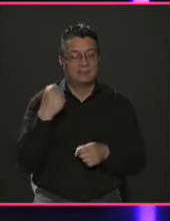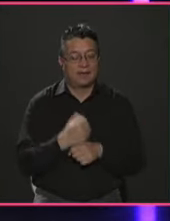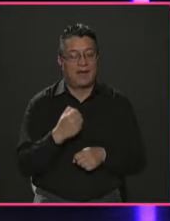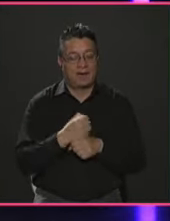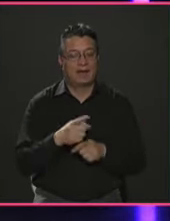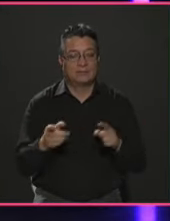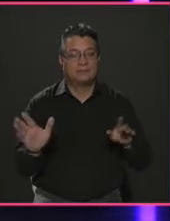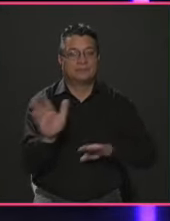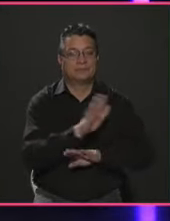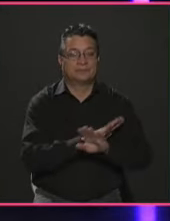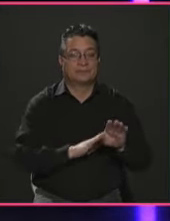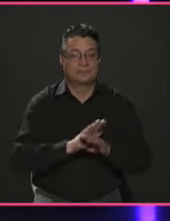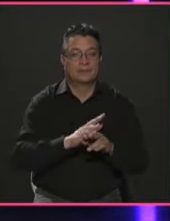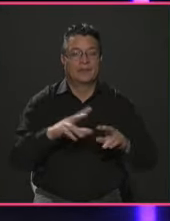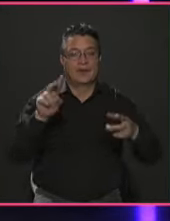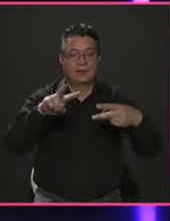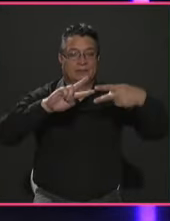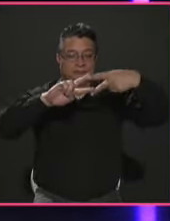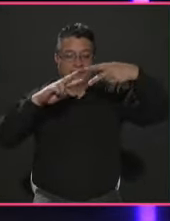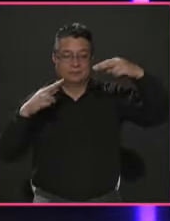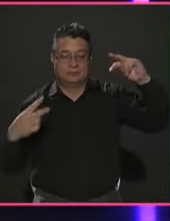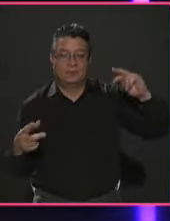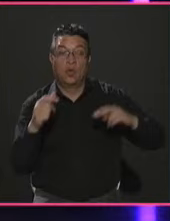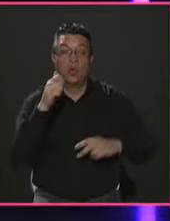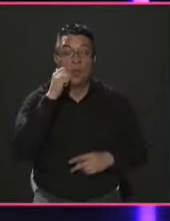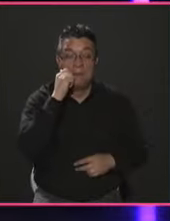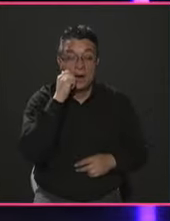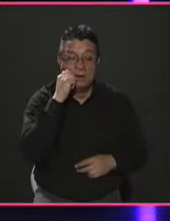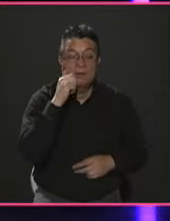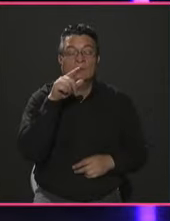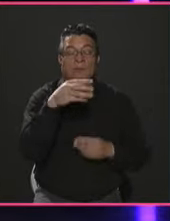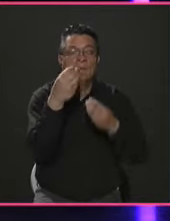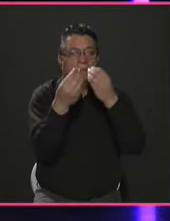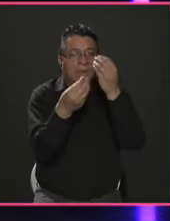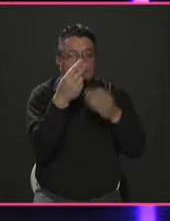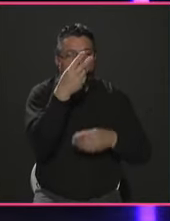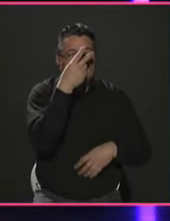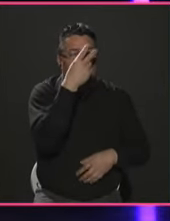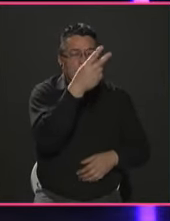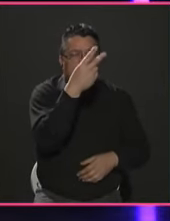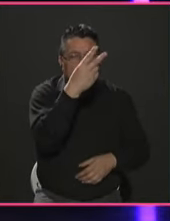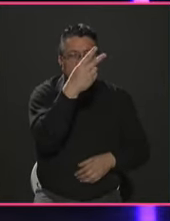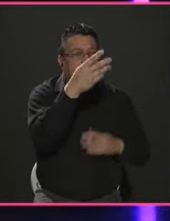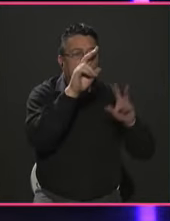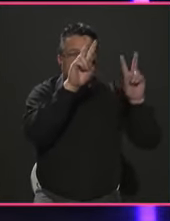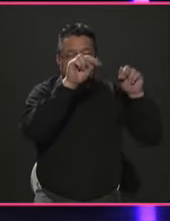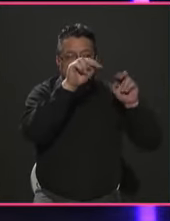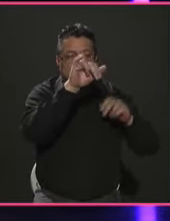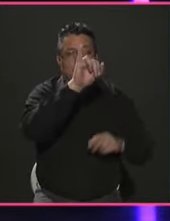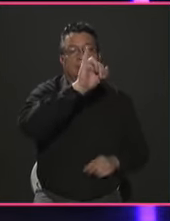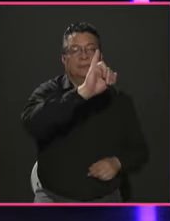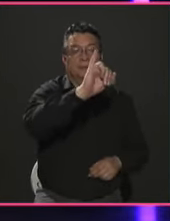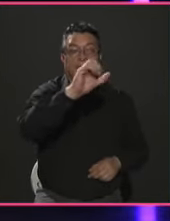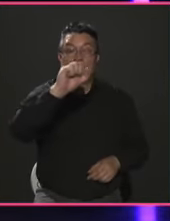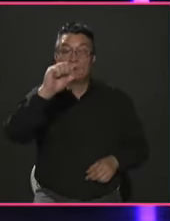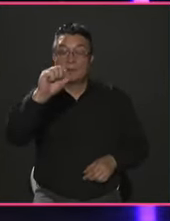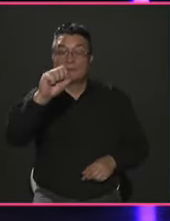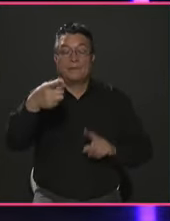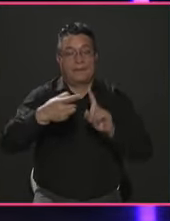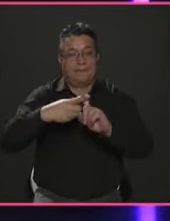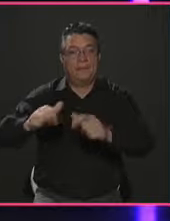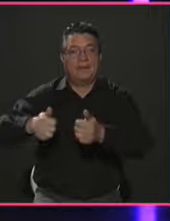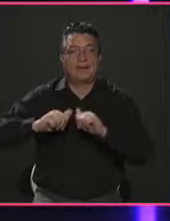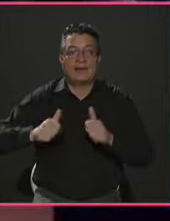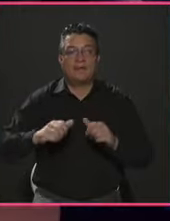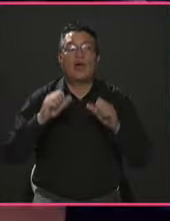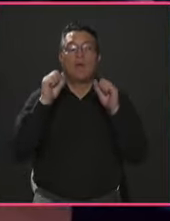en la protección del genoma humano o comoo finalmente miramos la Inteligencia artificial como un desafío y esperamos